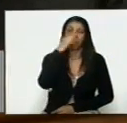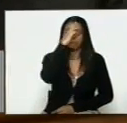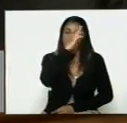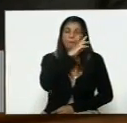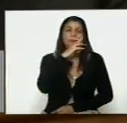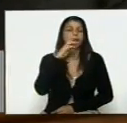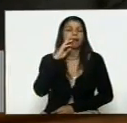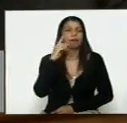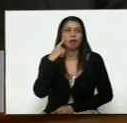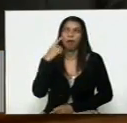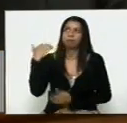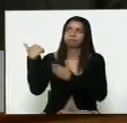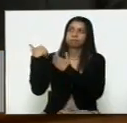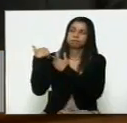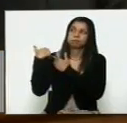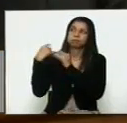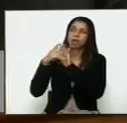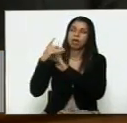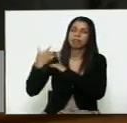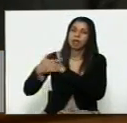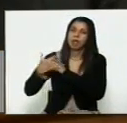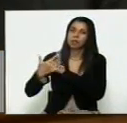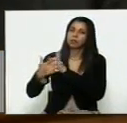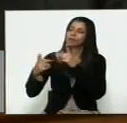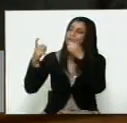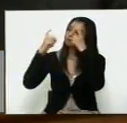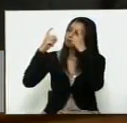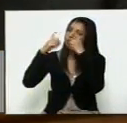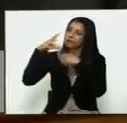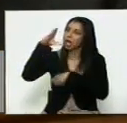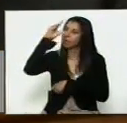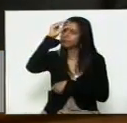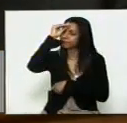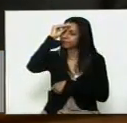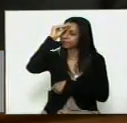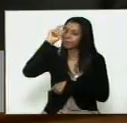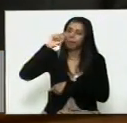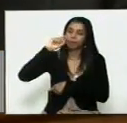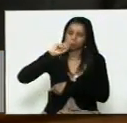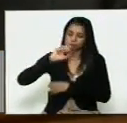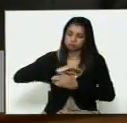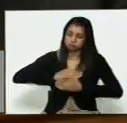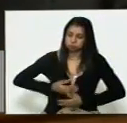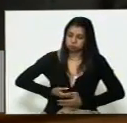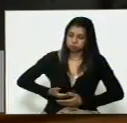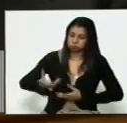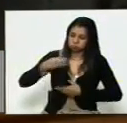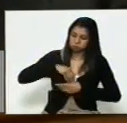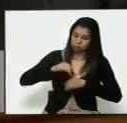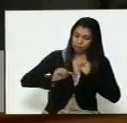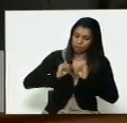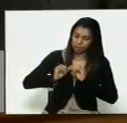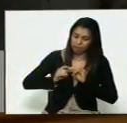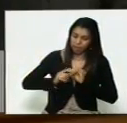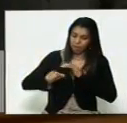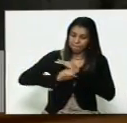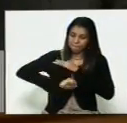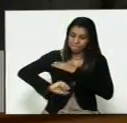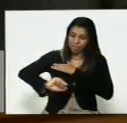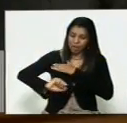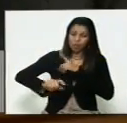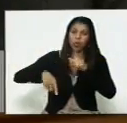a formarse integralmente para la gestación, el trabajo de parto,